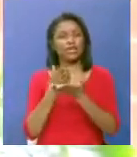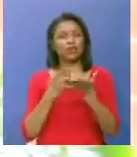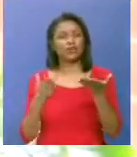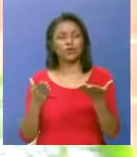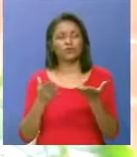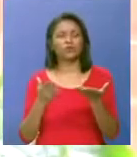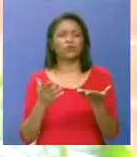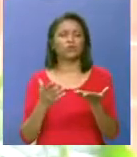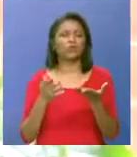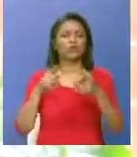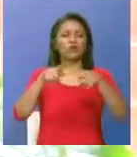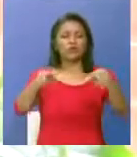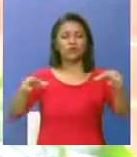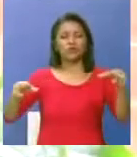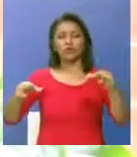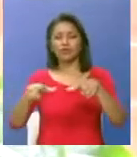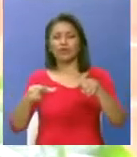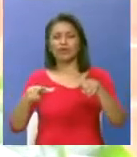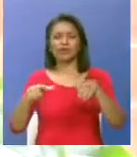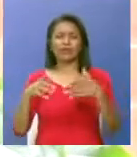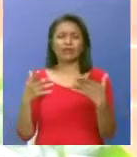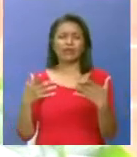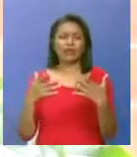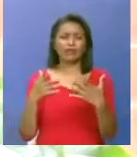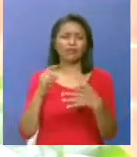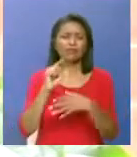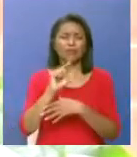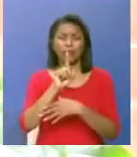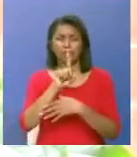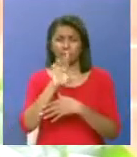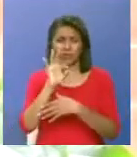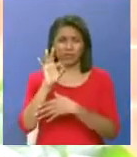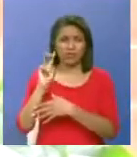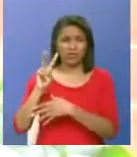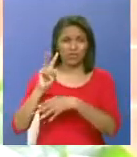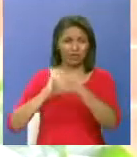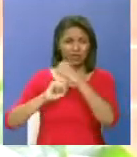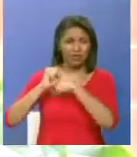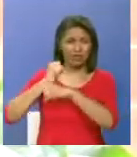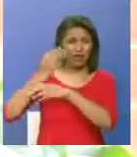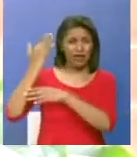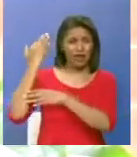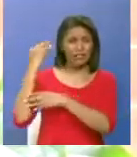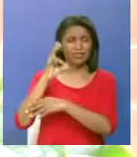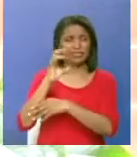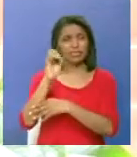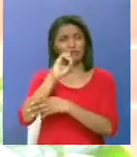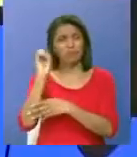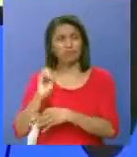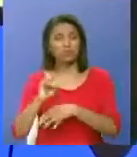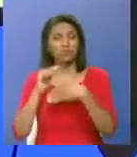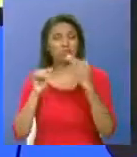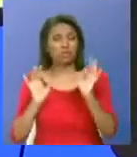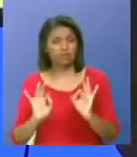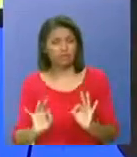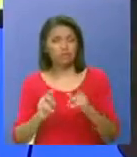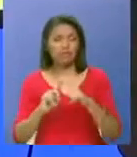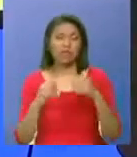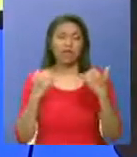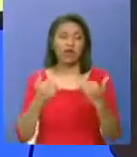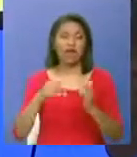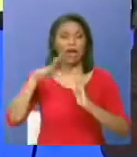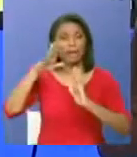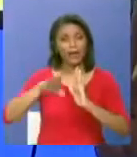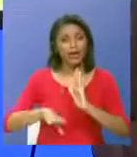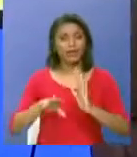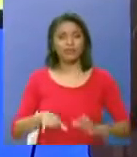lejos de llegar a esos indicadores de 1992, cuando el 70% del país era bosque. El Ministerio de Ambiente se ha planteado